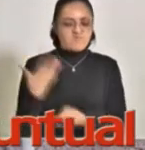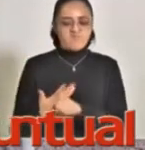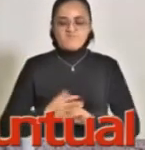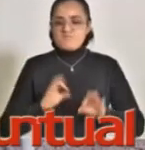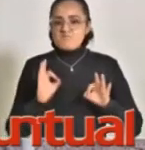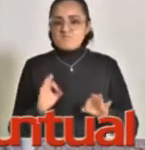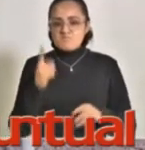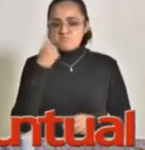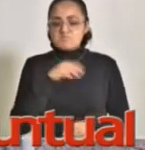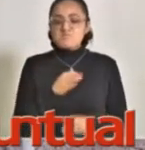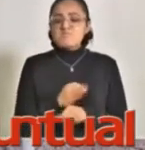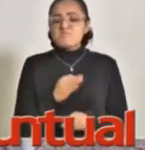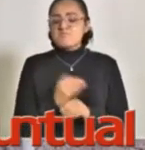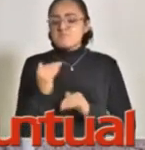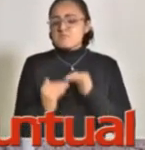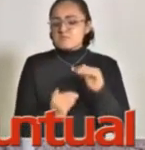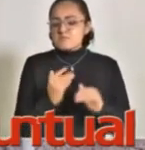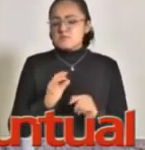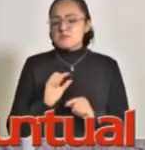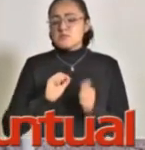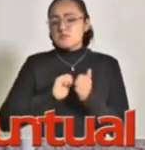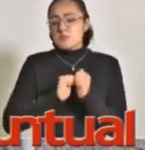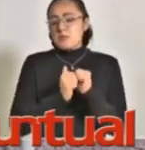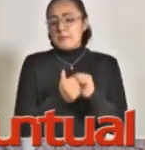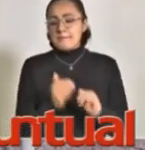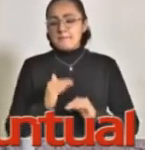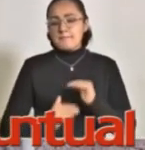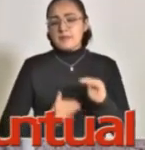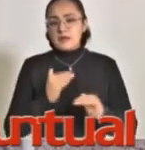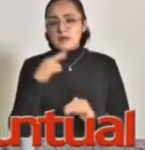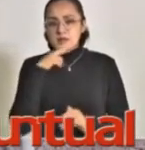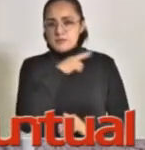responsable y que nos permite ir evolucionando.